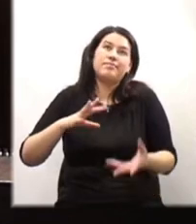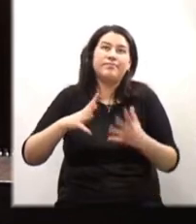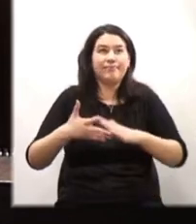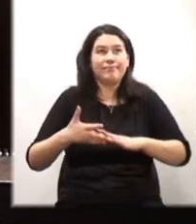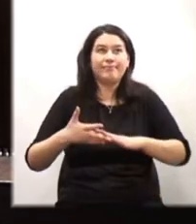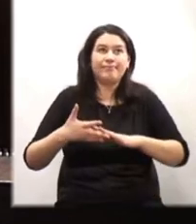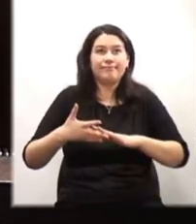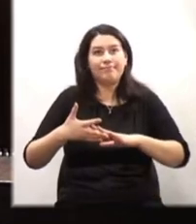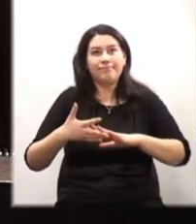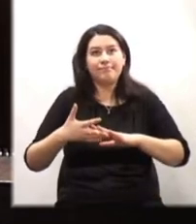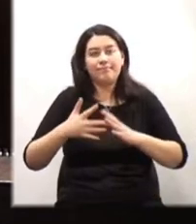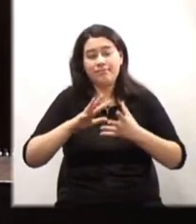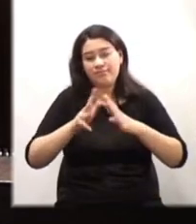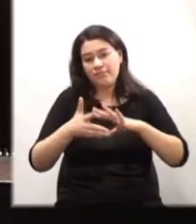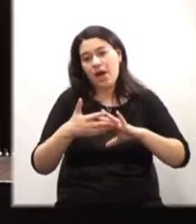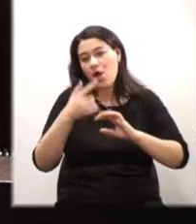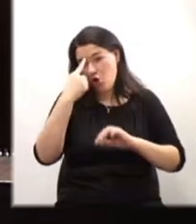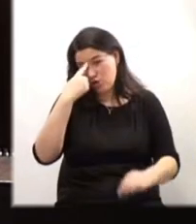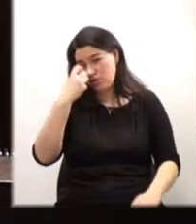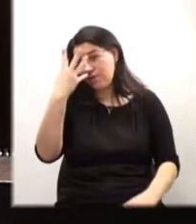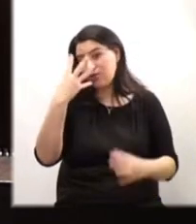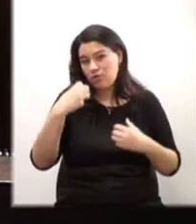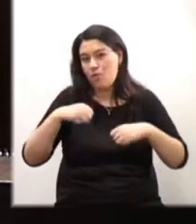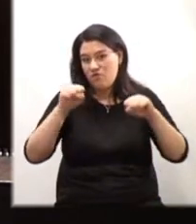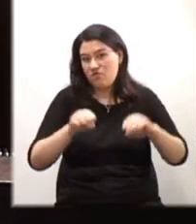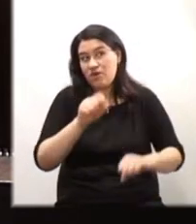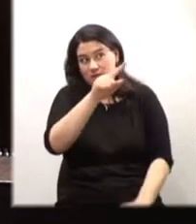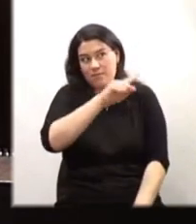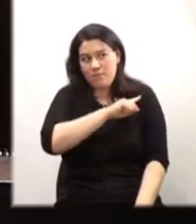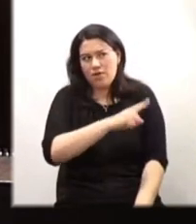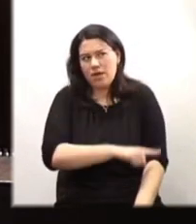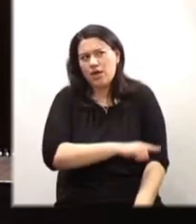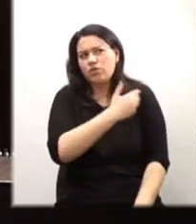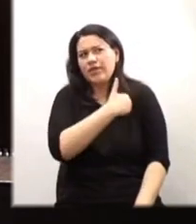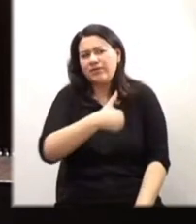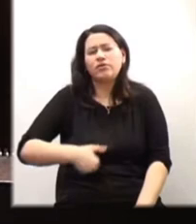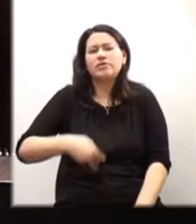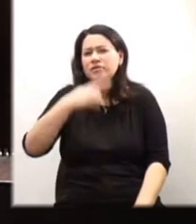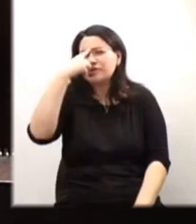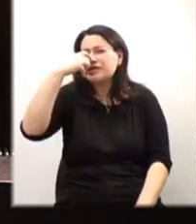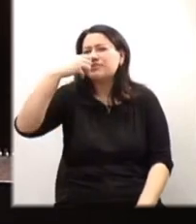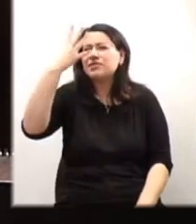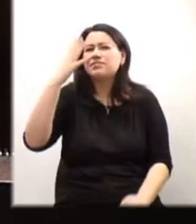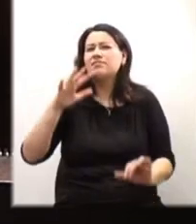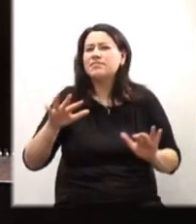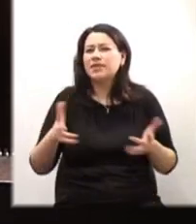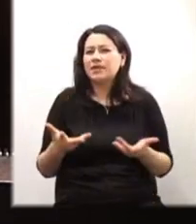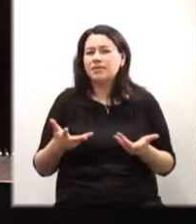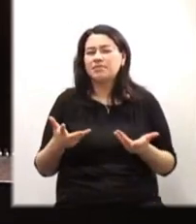concepción que es muy fuerte en el Poder Ejecutivo de